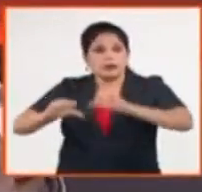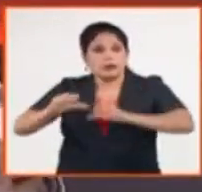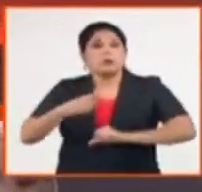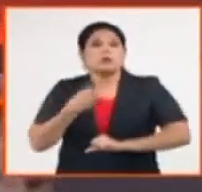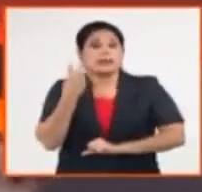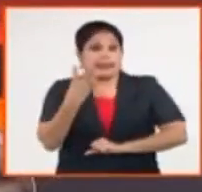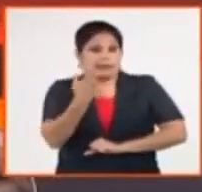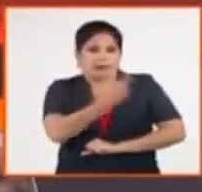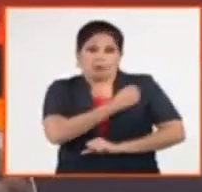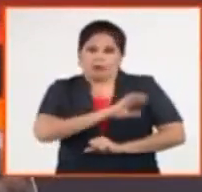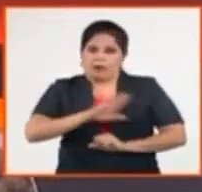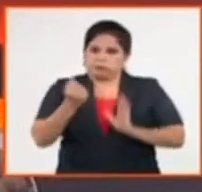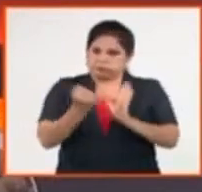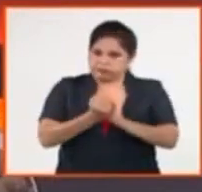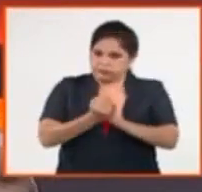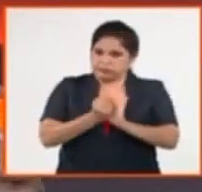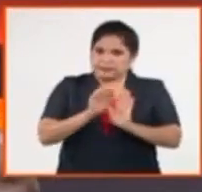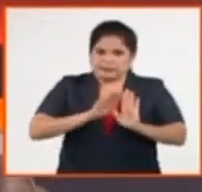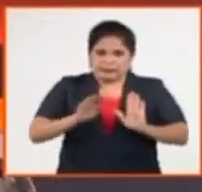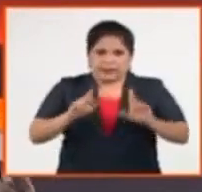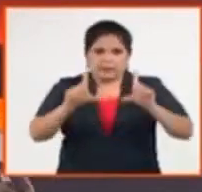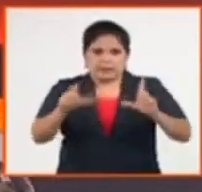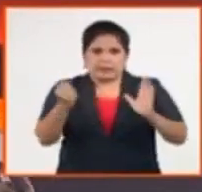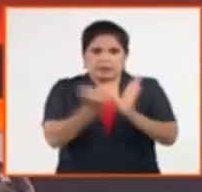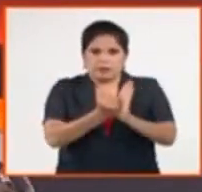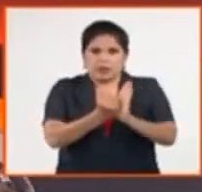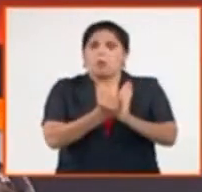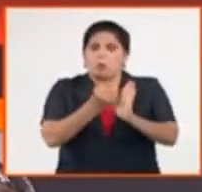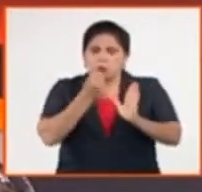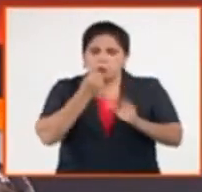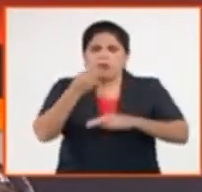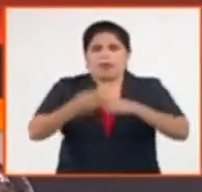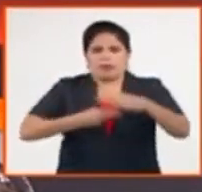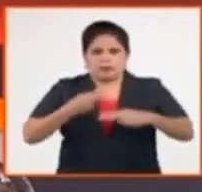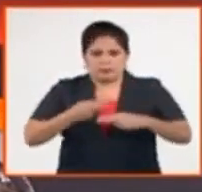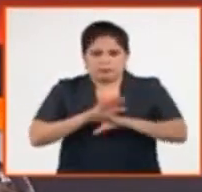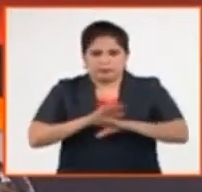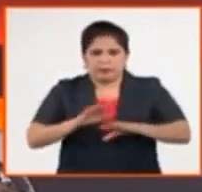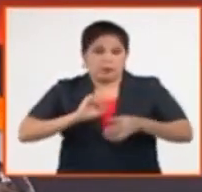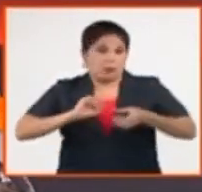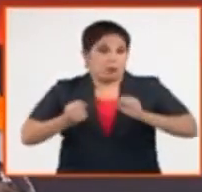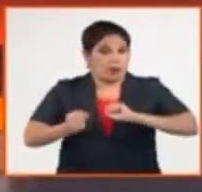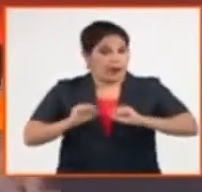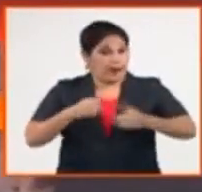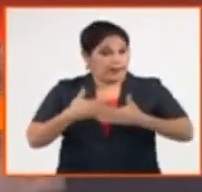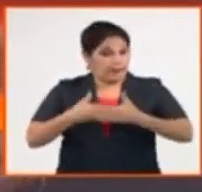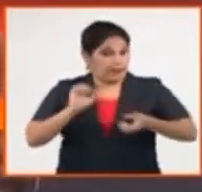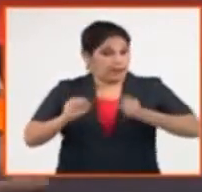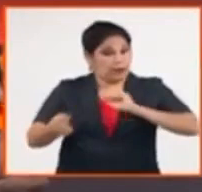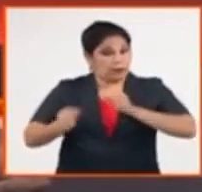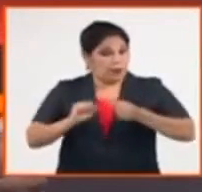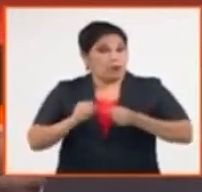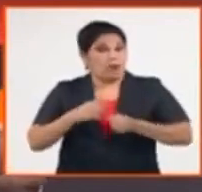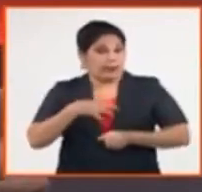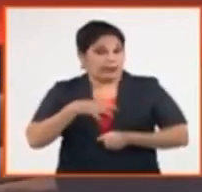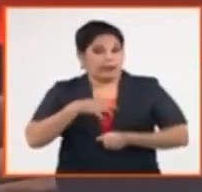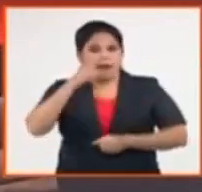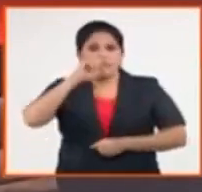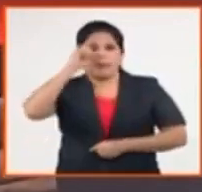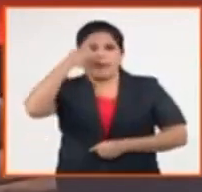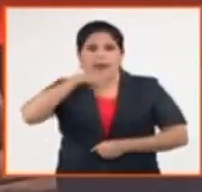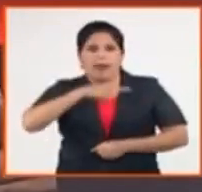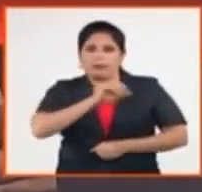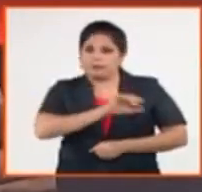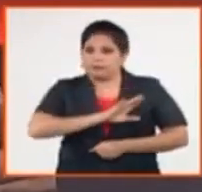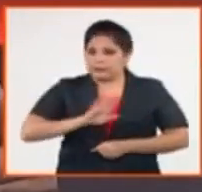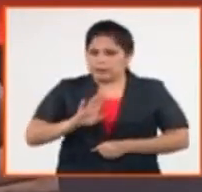vacunas que han recibido el autorizo de uso de emergencia de la Agencia Regulatoria Cubana. Bueno, Abdala lo recibió